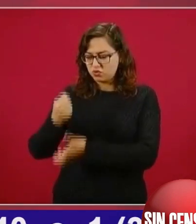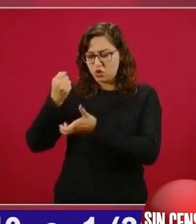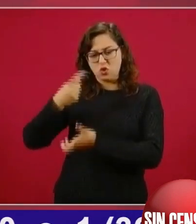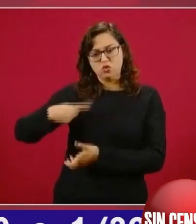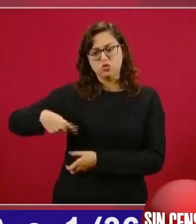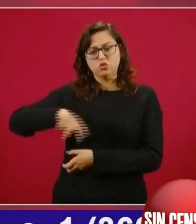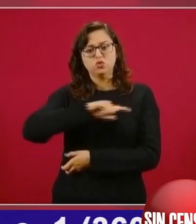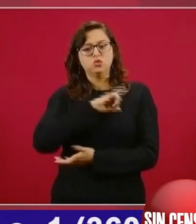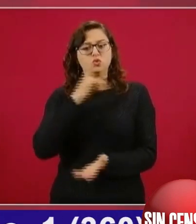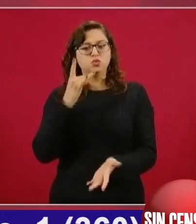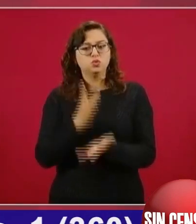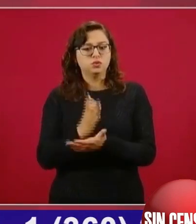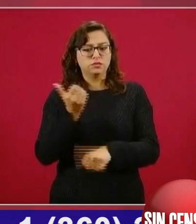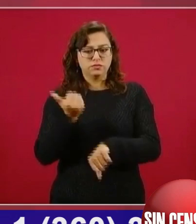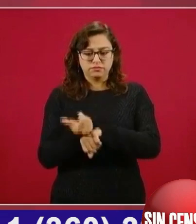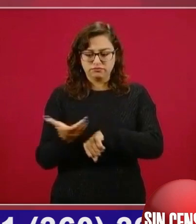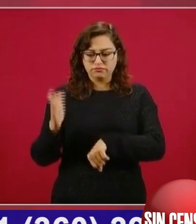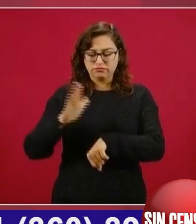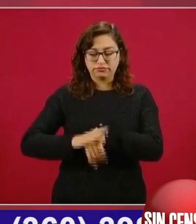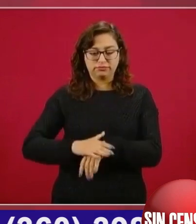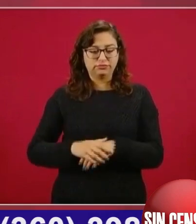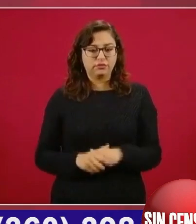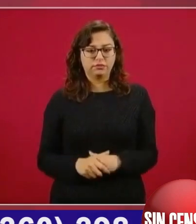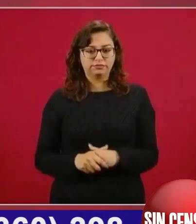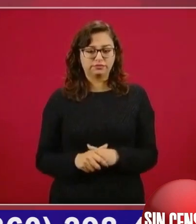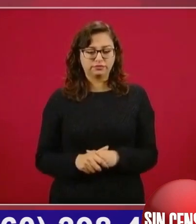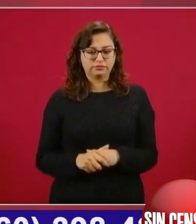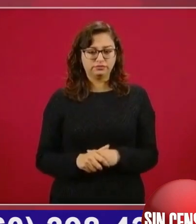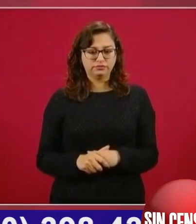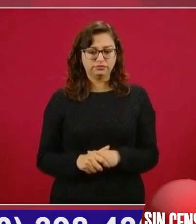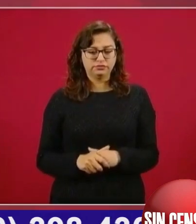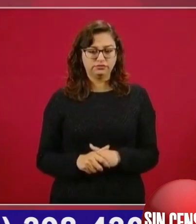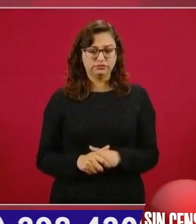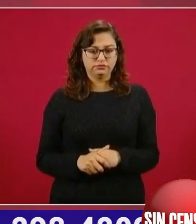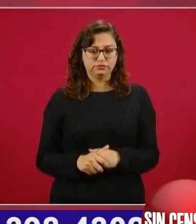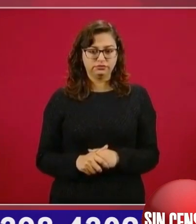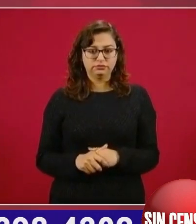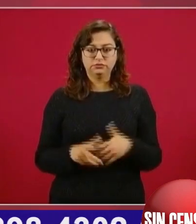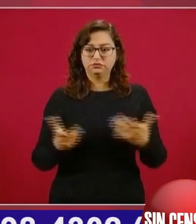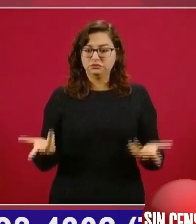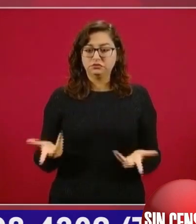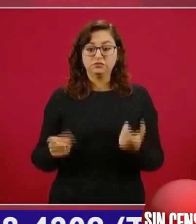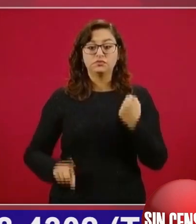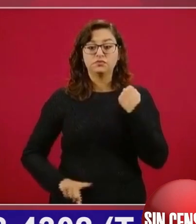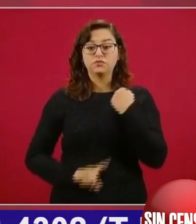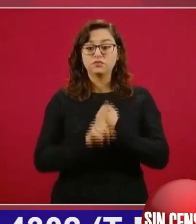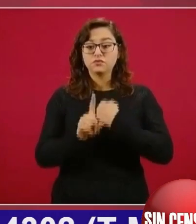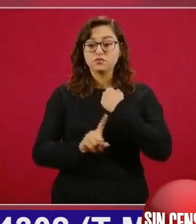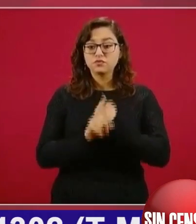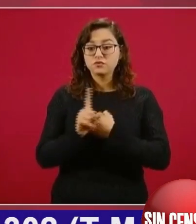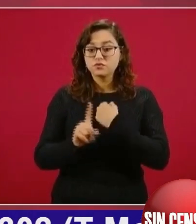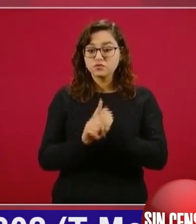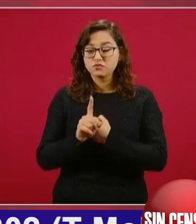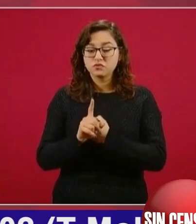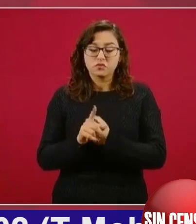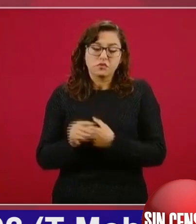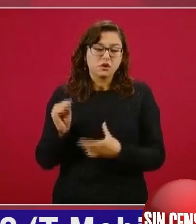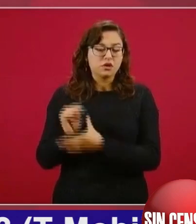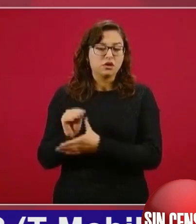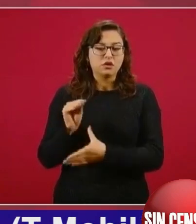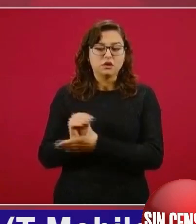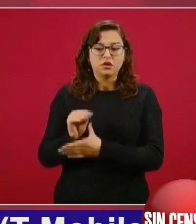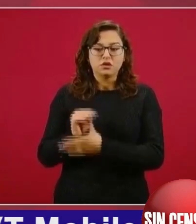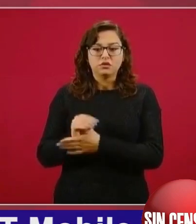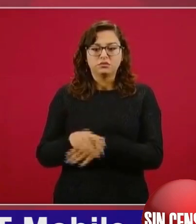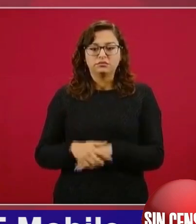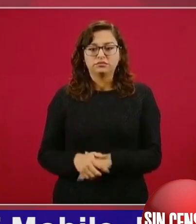pueblo. Entonces no es darle la espalda a los problemas, decir, están robando y como